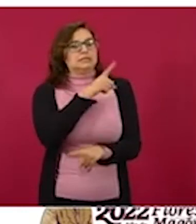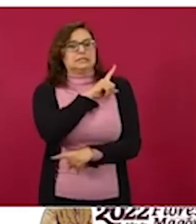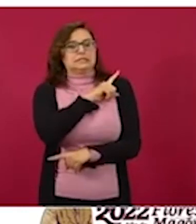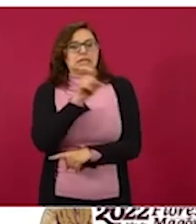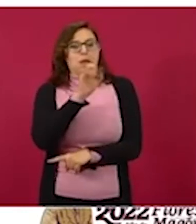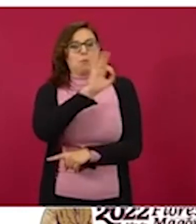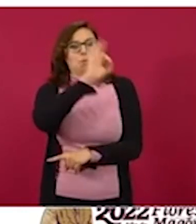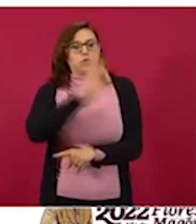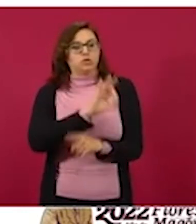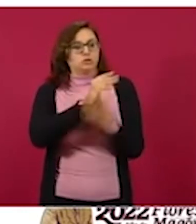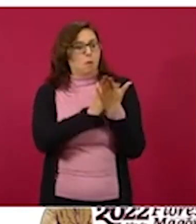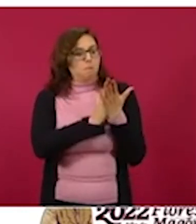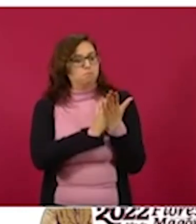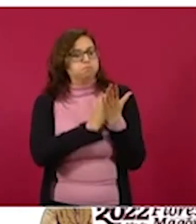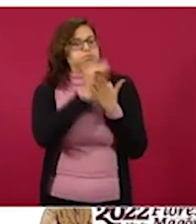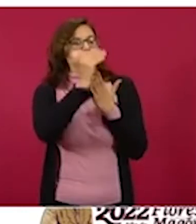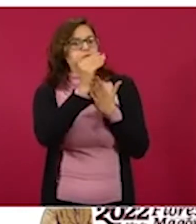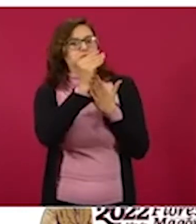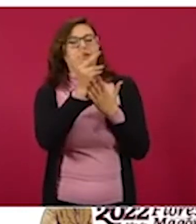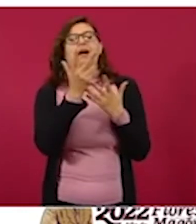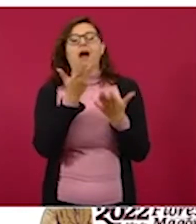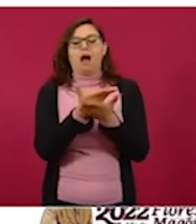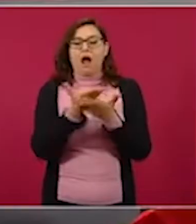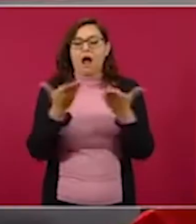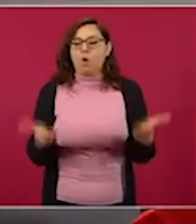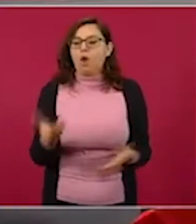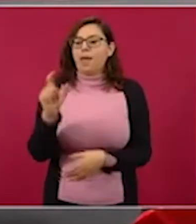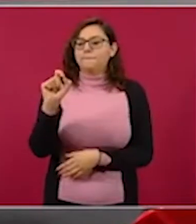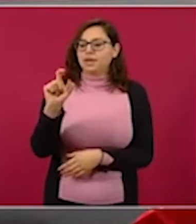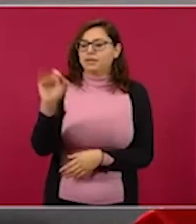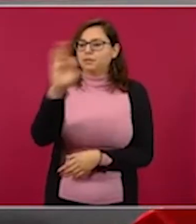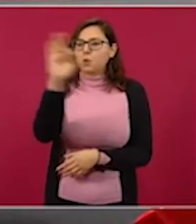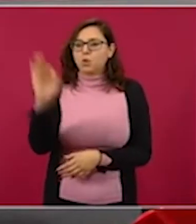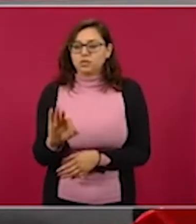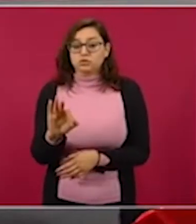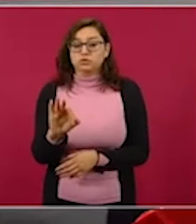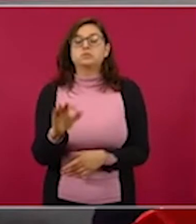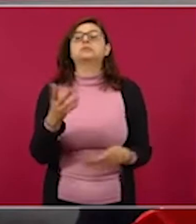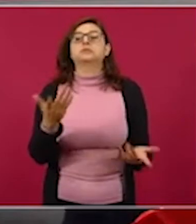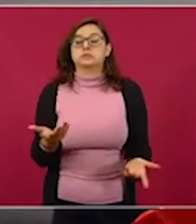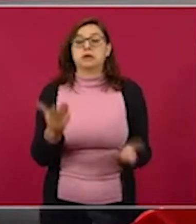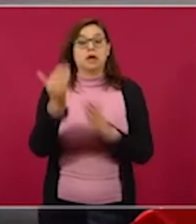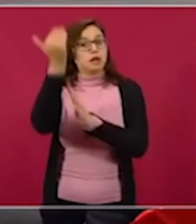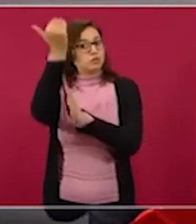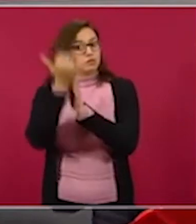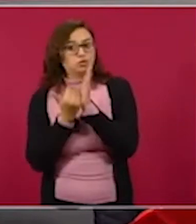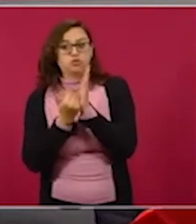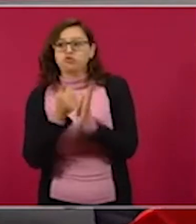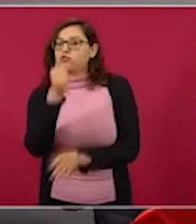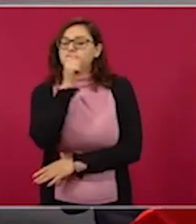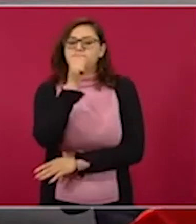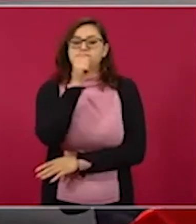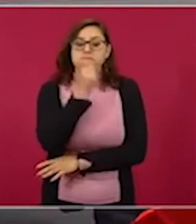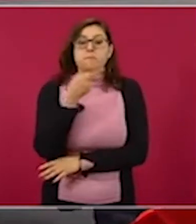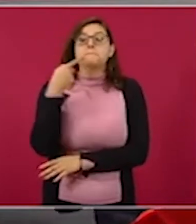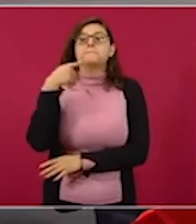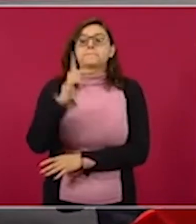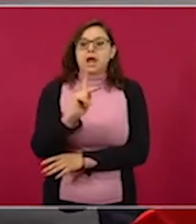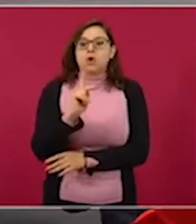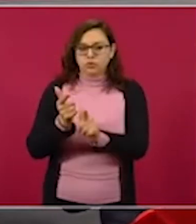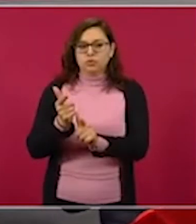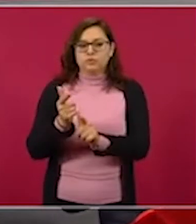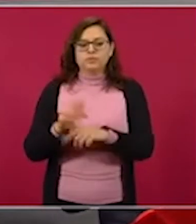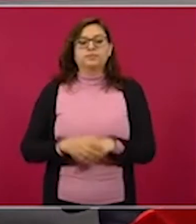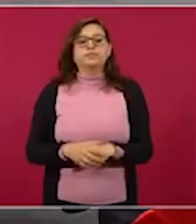tres semanas del año y por eso decíamos que se desacelera la epidemia todavía no está reducción pero está en desaceleración